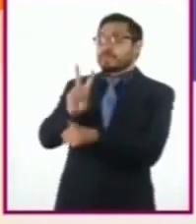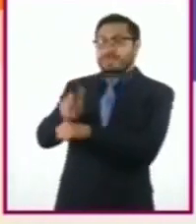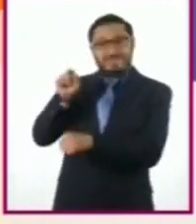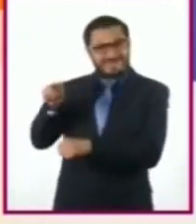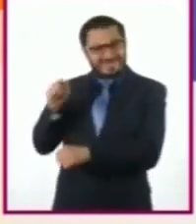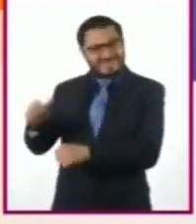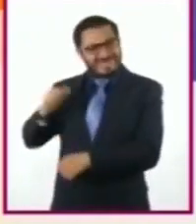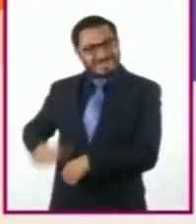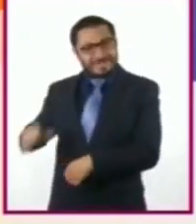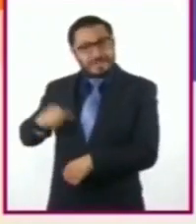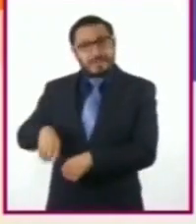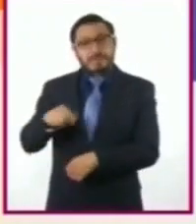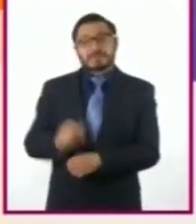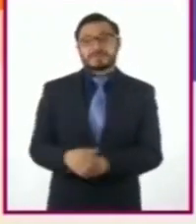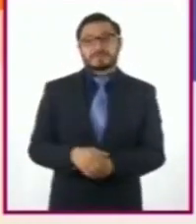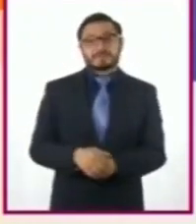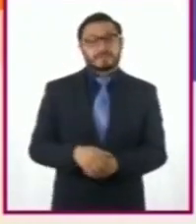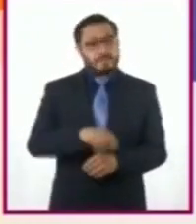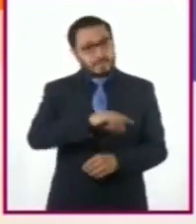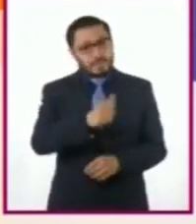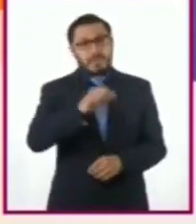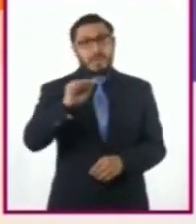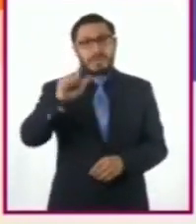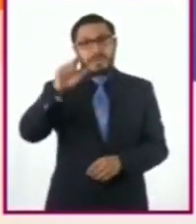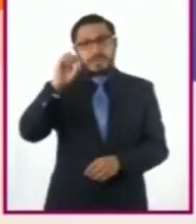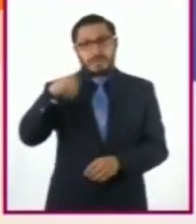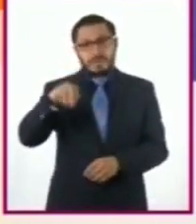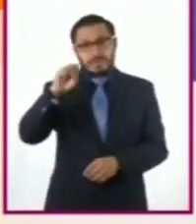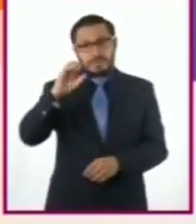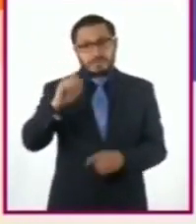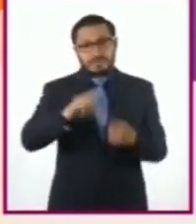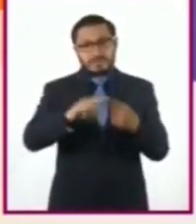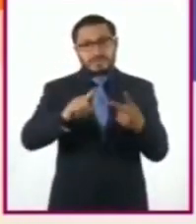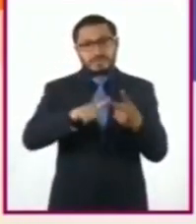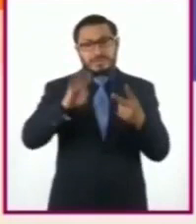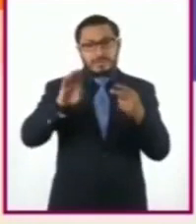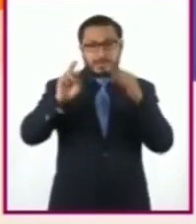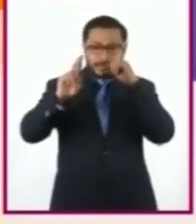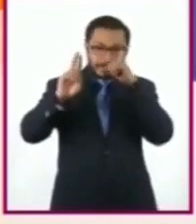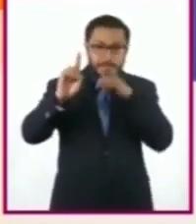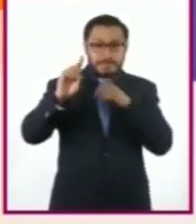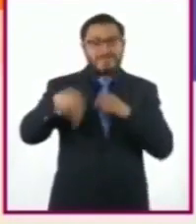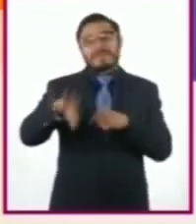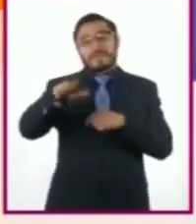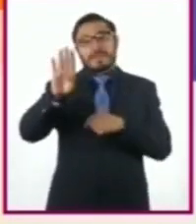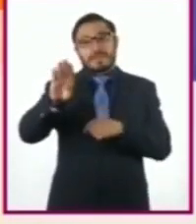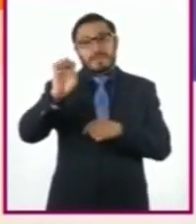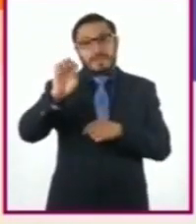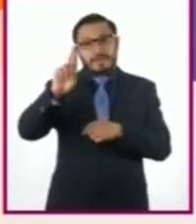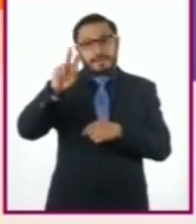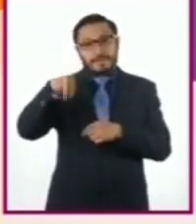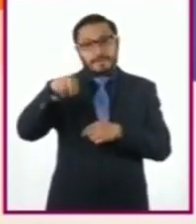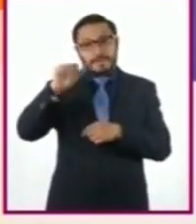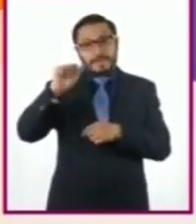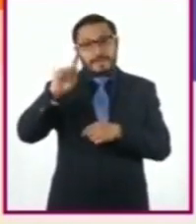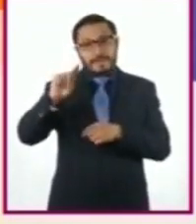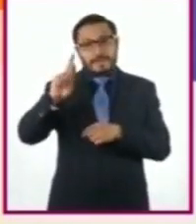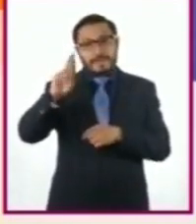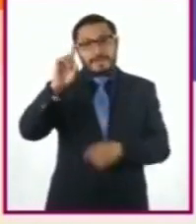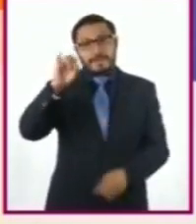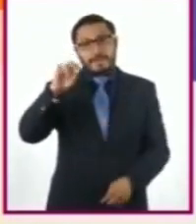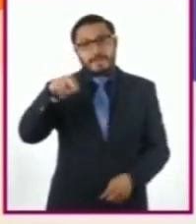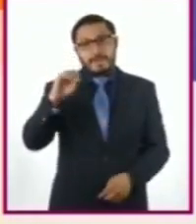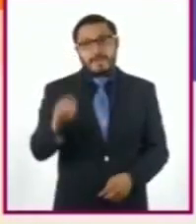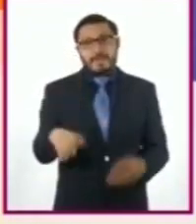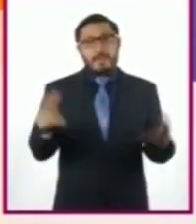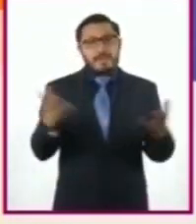García Bravo, ayudado por Bernardino Vázquez de Tapia y 2 indígenas, realizó